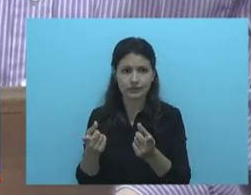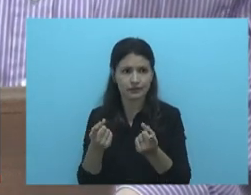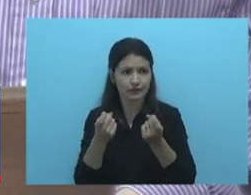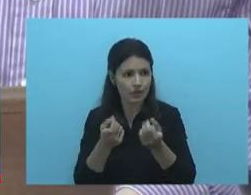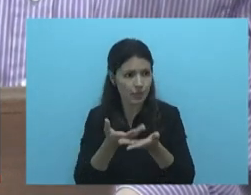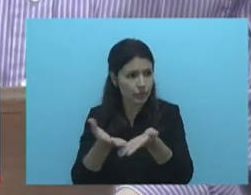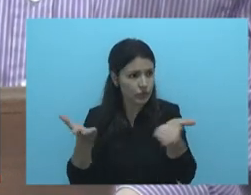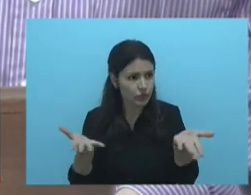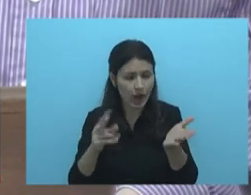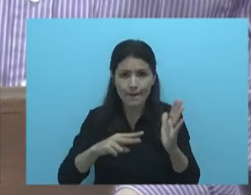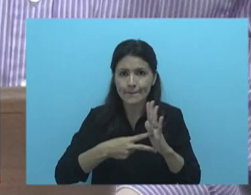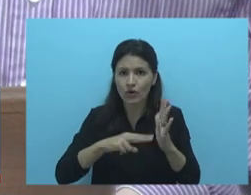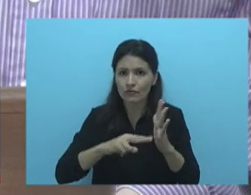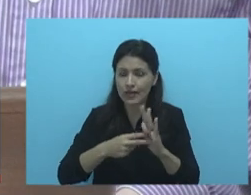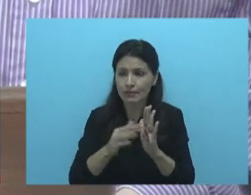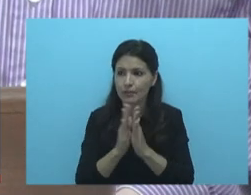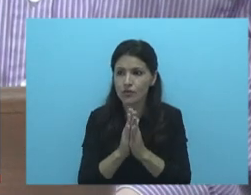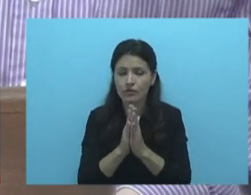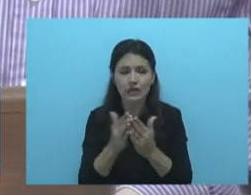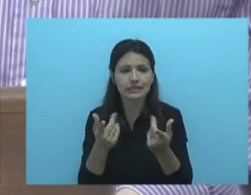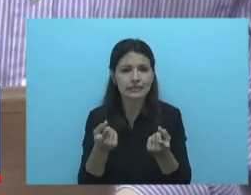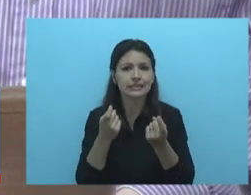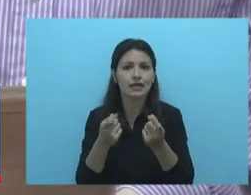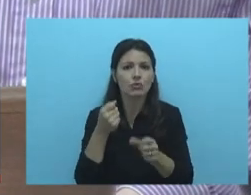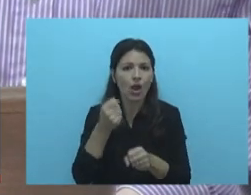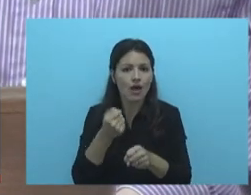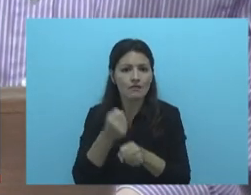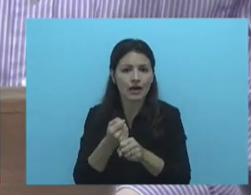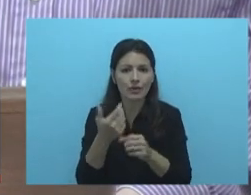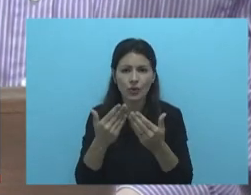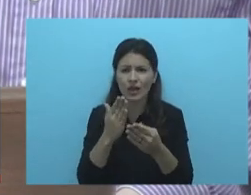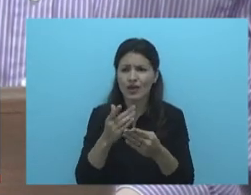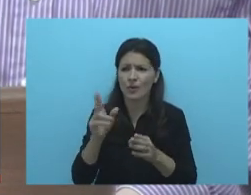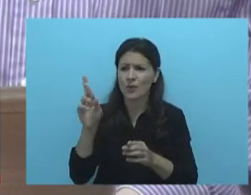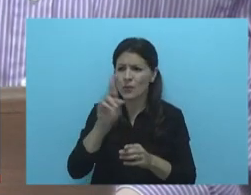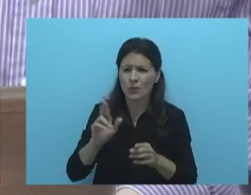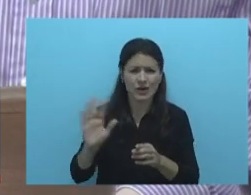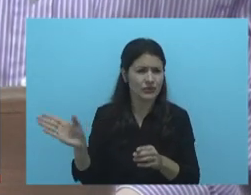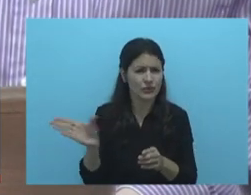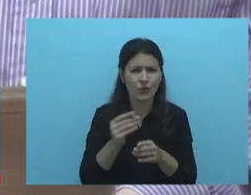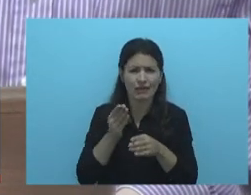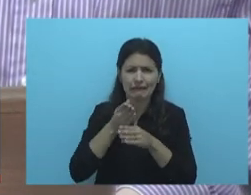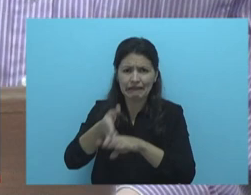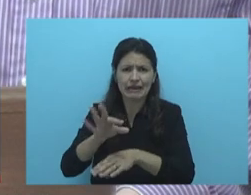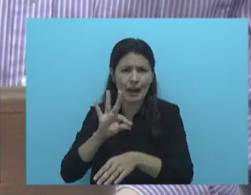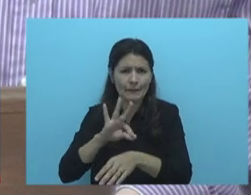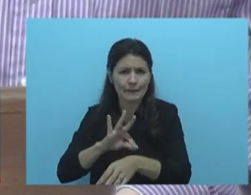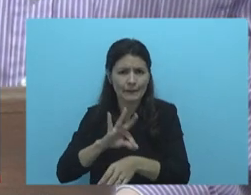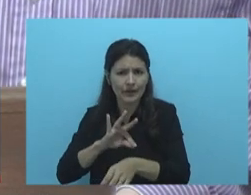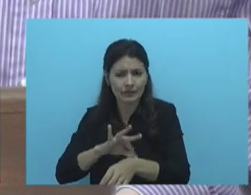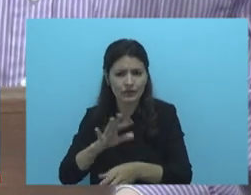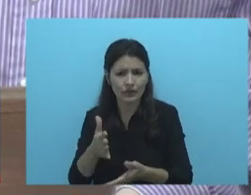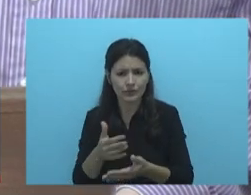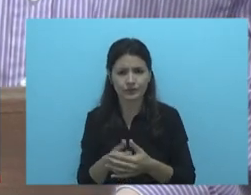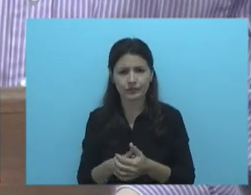esta problemática, pero si luego esto no es correlacionado con la accesibilidad, también sabiendo que durante la pandemia